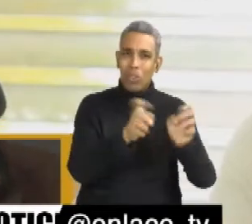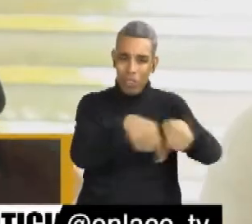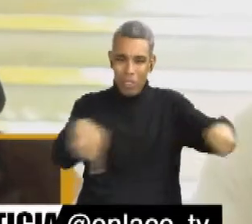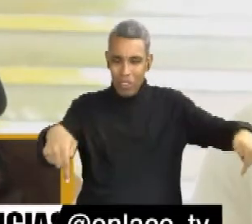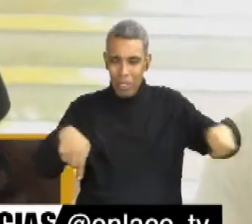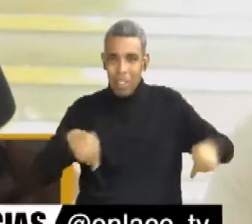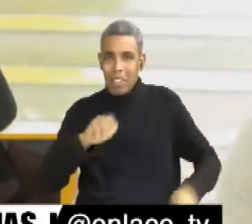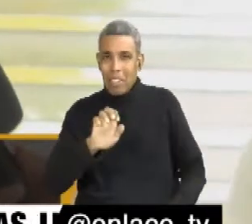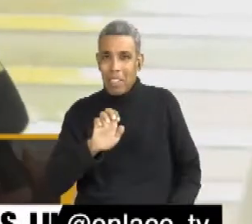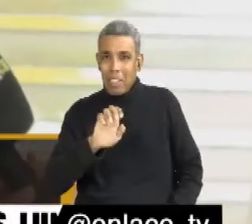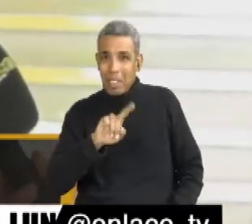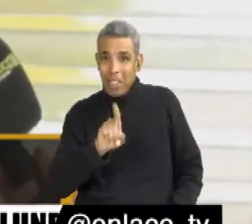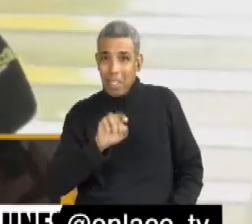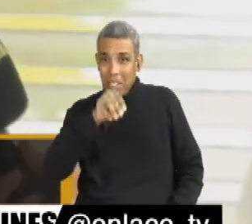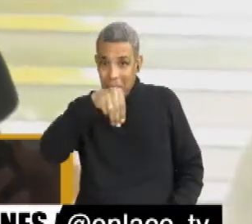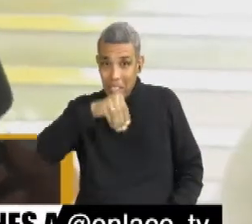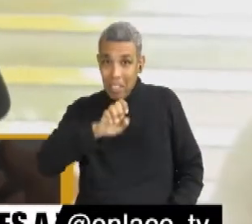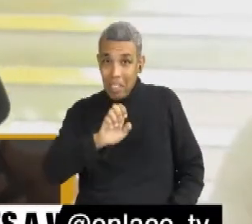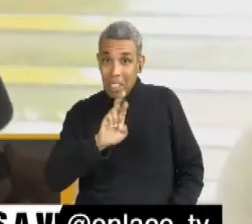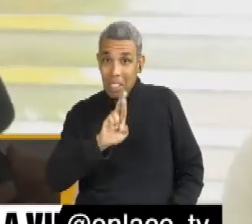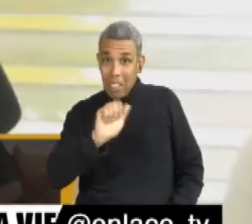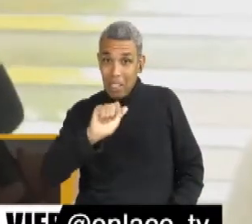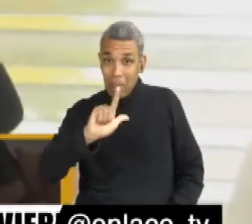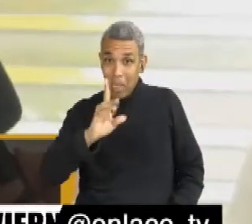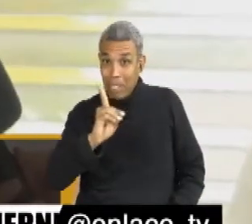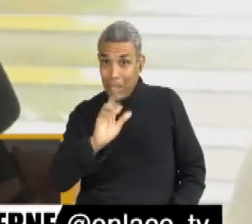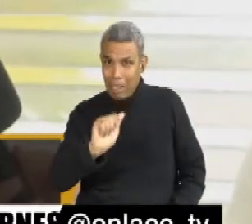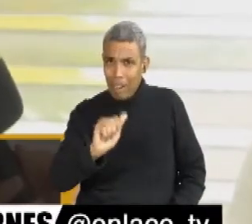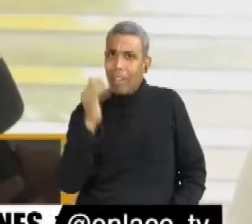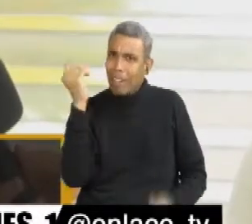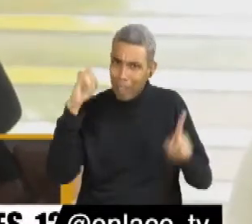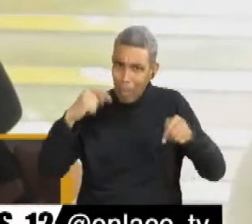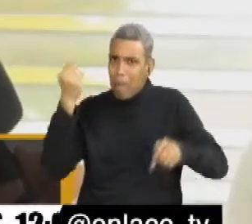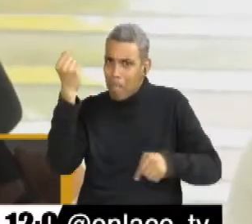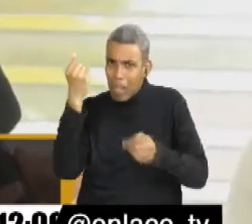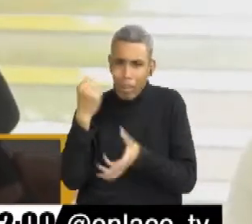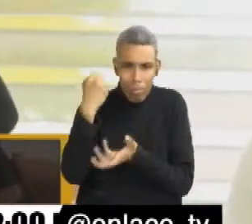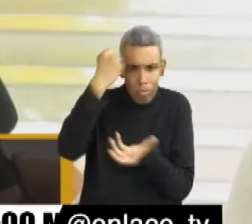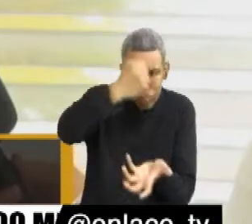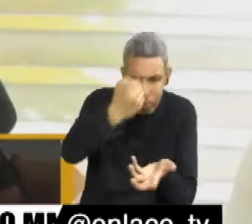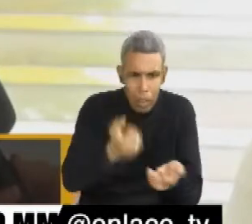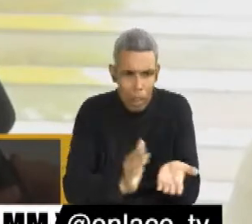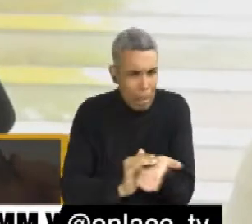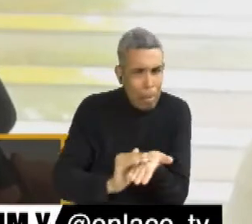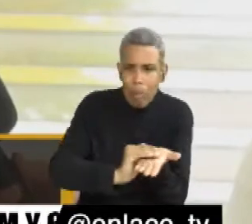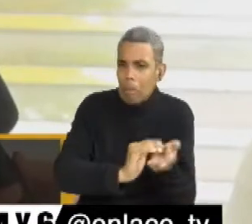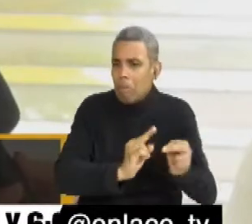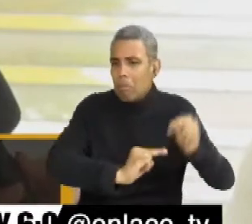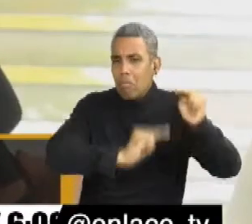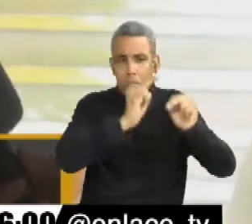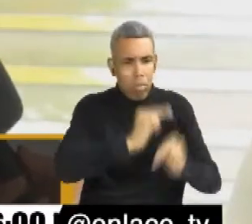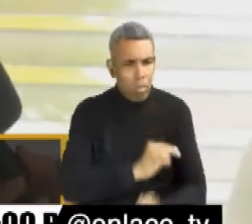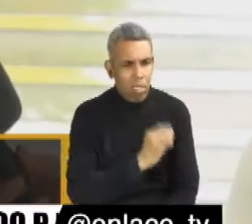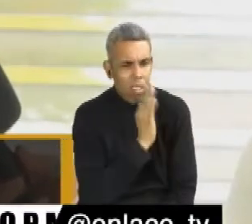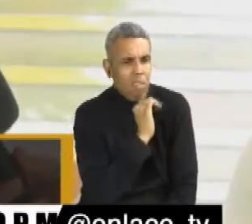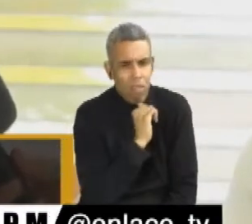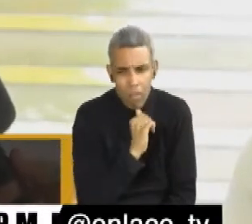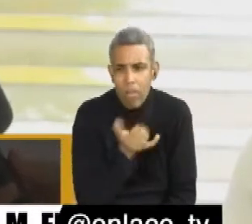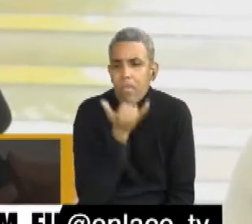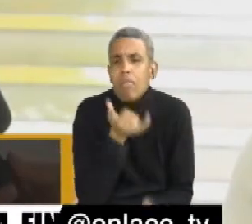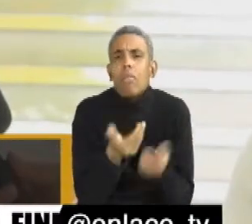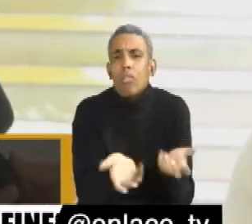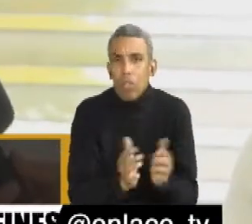platica, yo dije que se había perdido esa platica, no se hicieron ninguna obra, no quedó nada. Estamos buscando que la